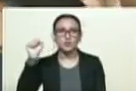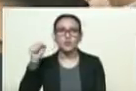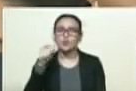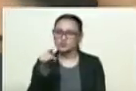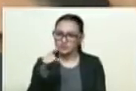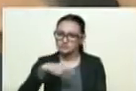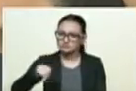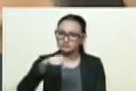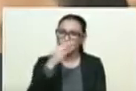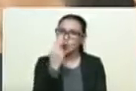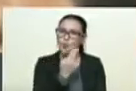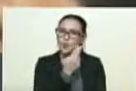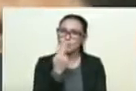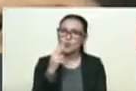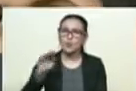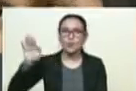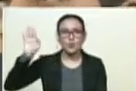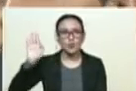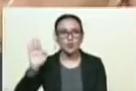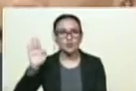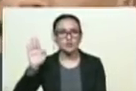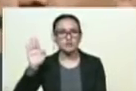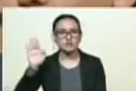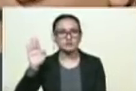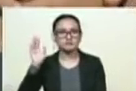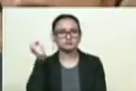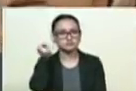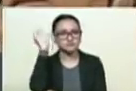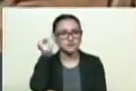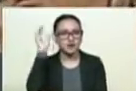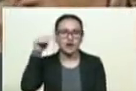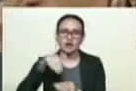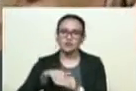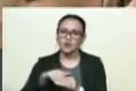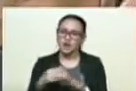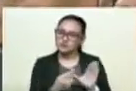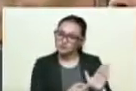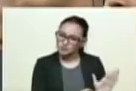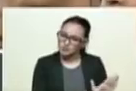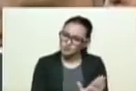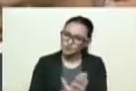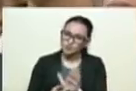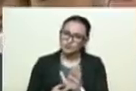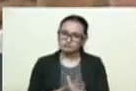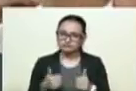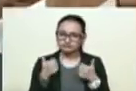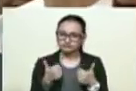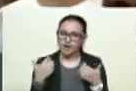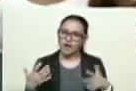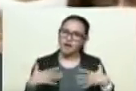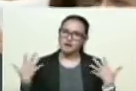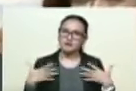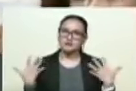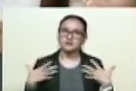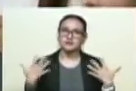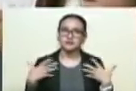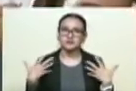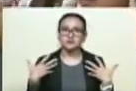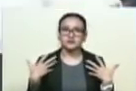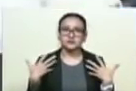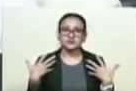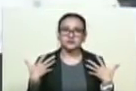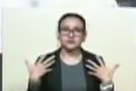ustedes hacer una campaña electoral ejemplar, muy alegre,